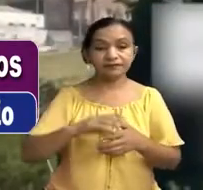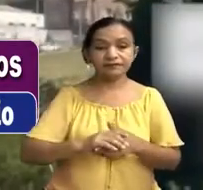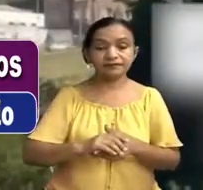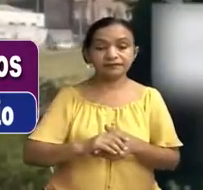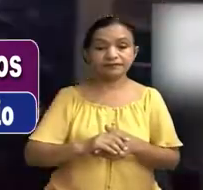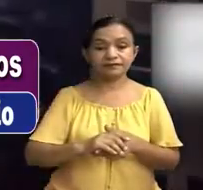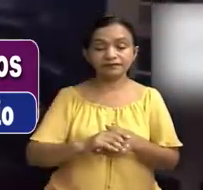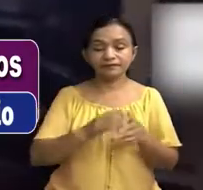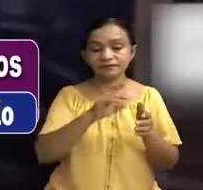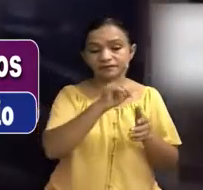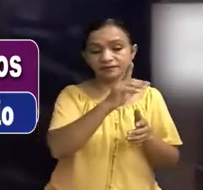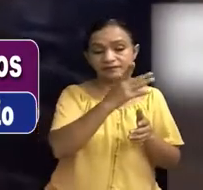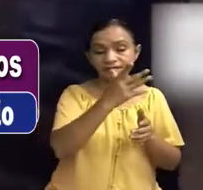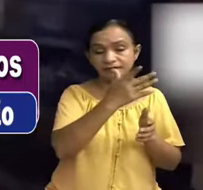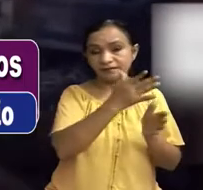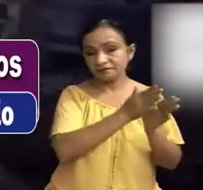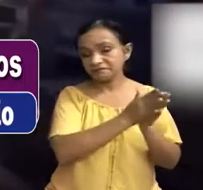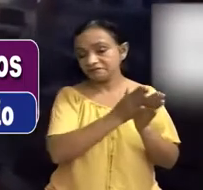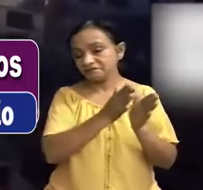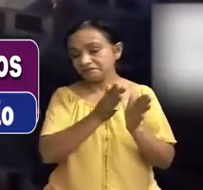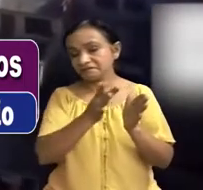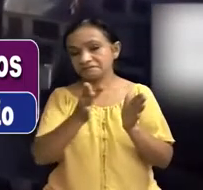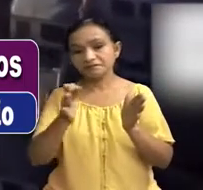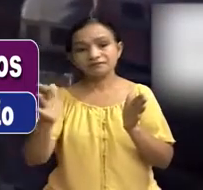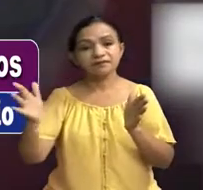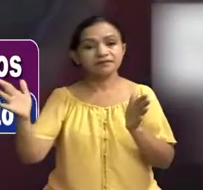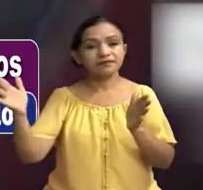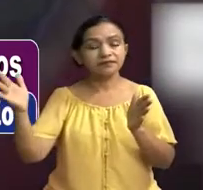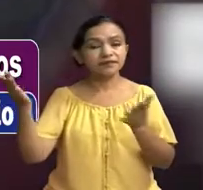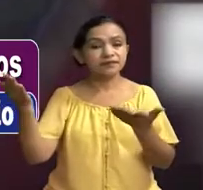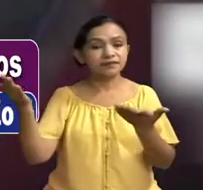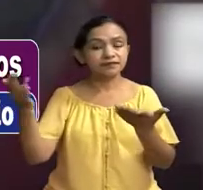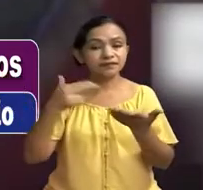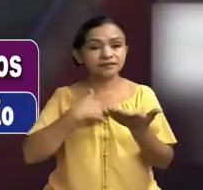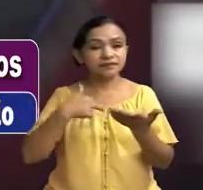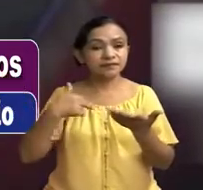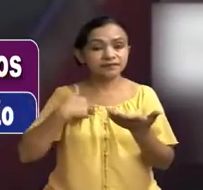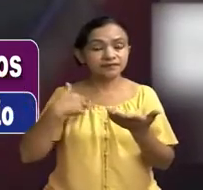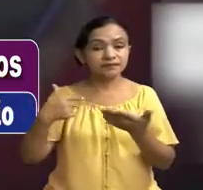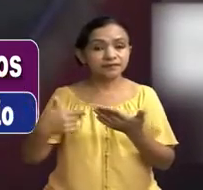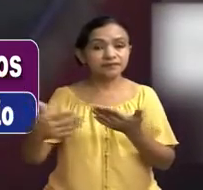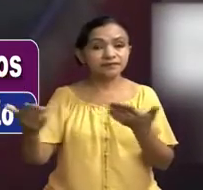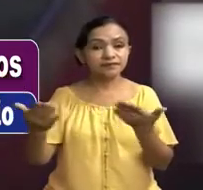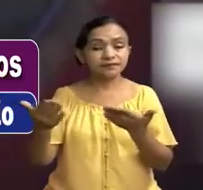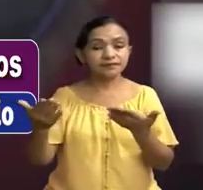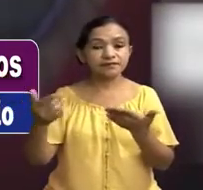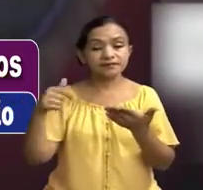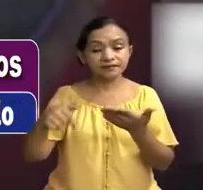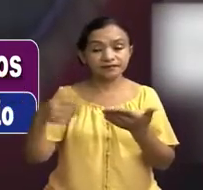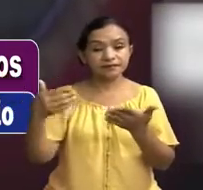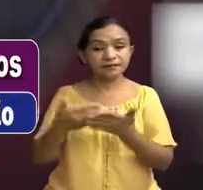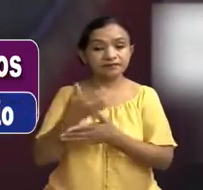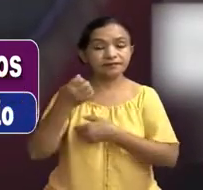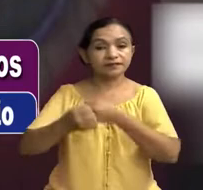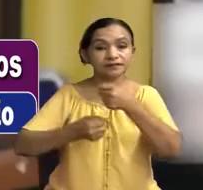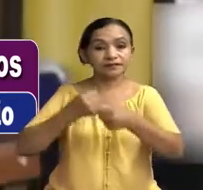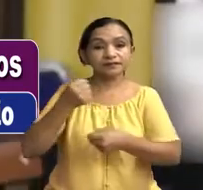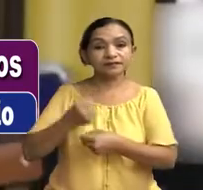1999 hasta, digamos, una buena parte del presente siglo, sí, sí,